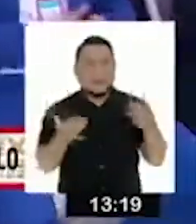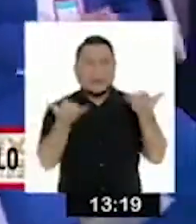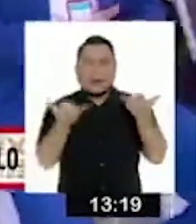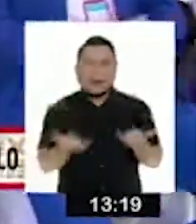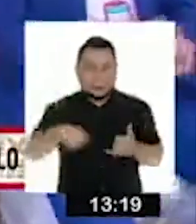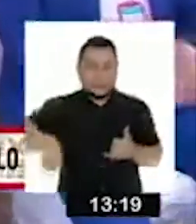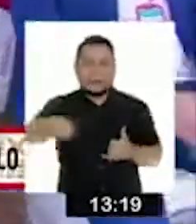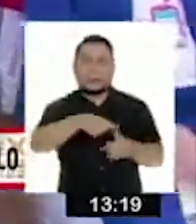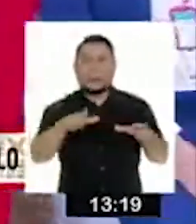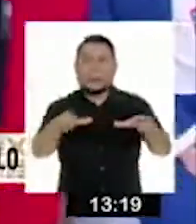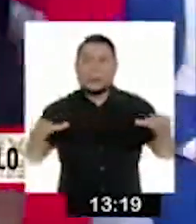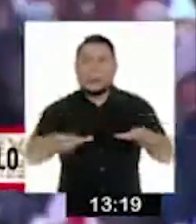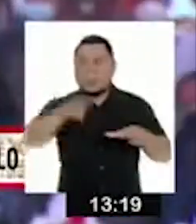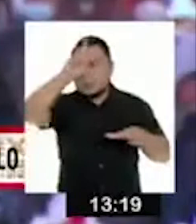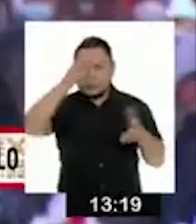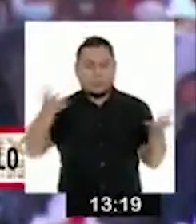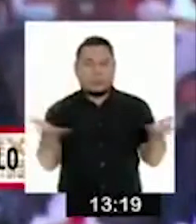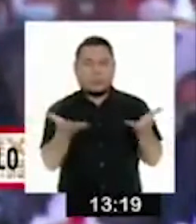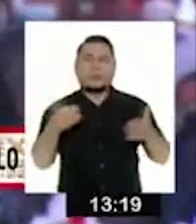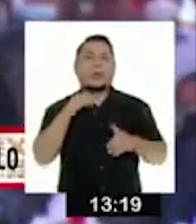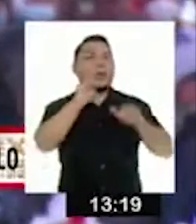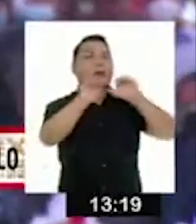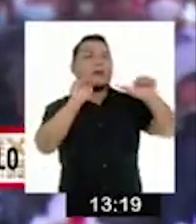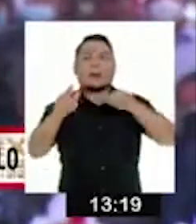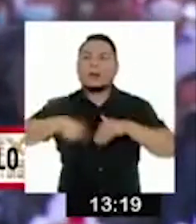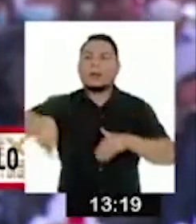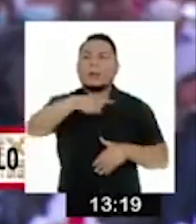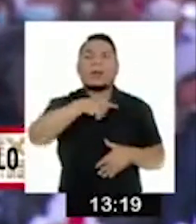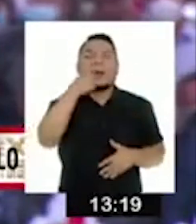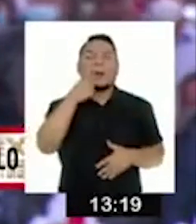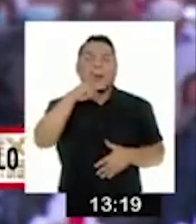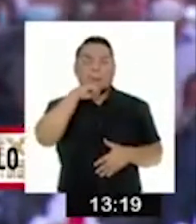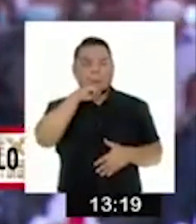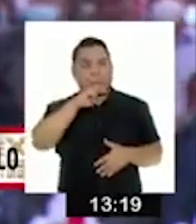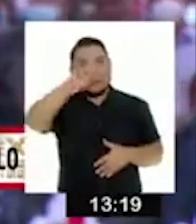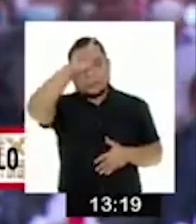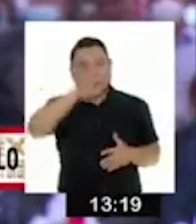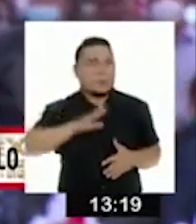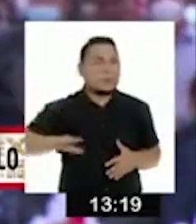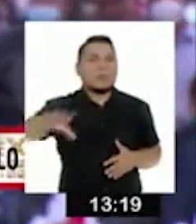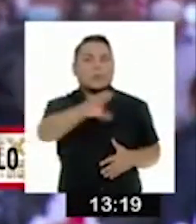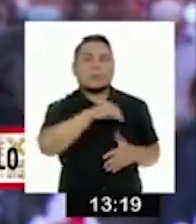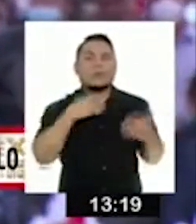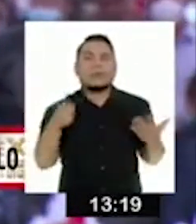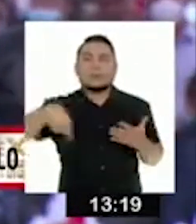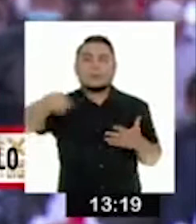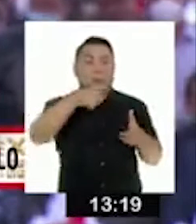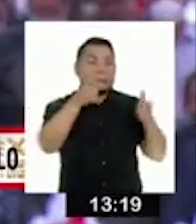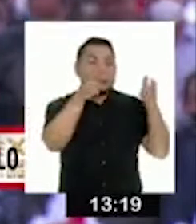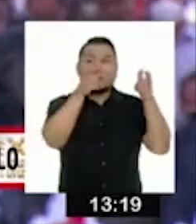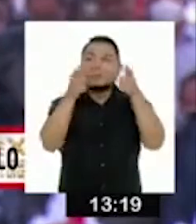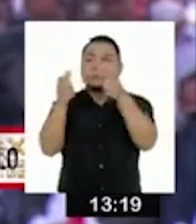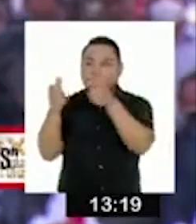desde este suelo peruano convoco a todos los hombres y mujeres de la patria para que estemos